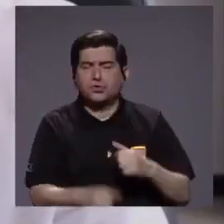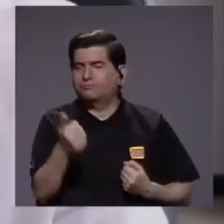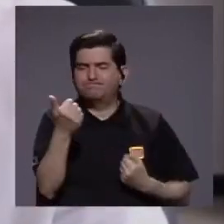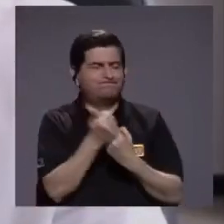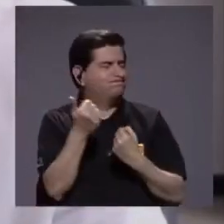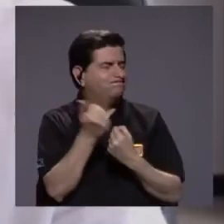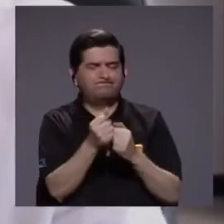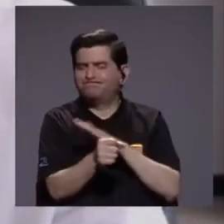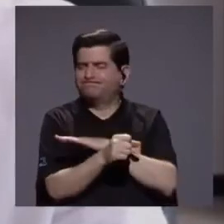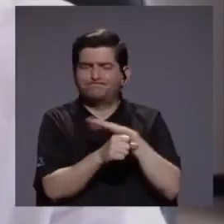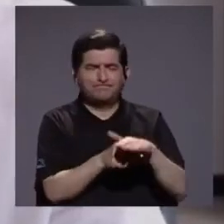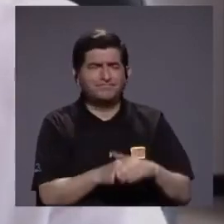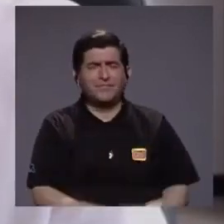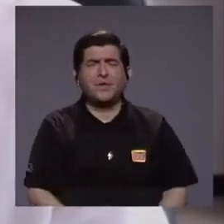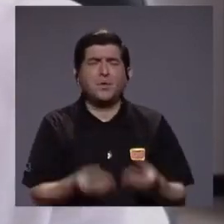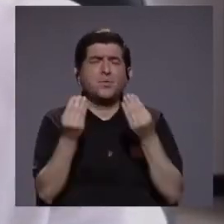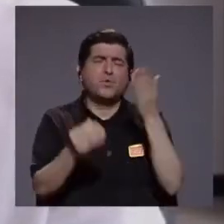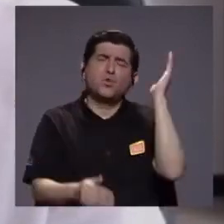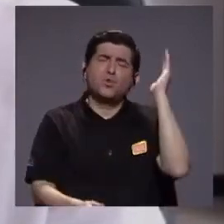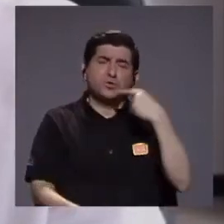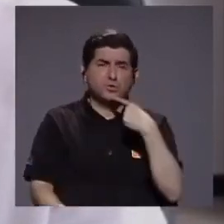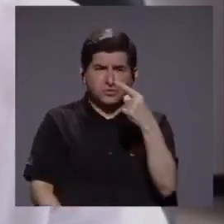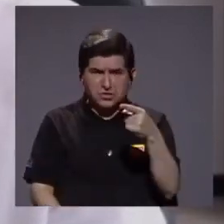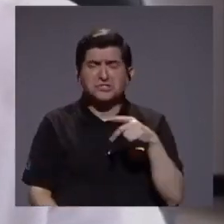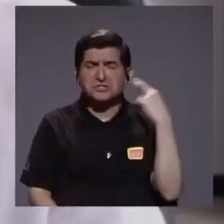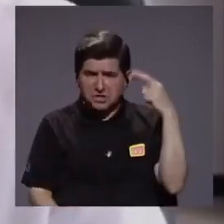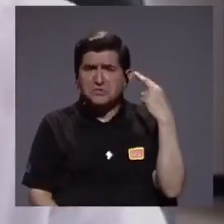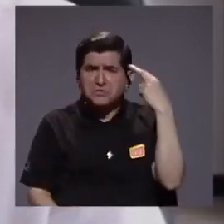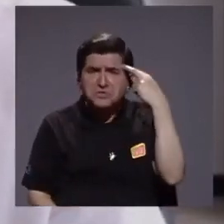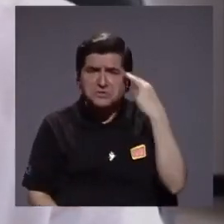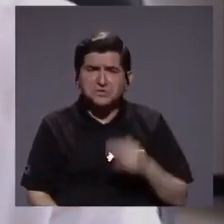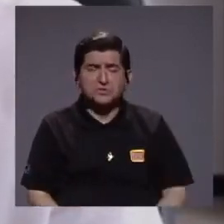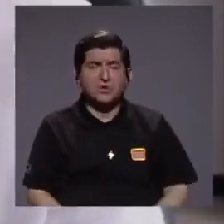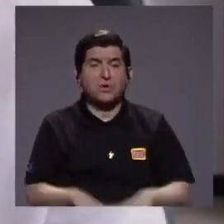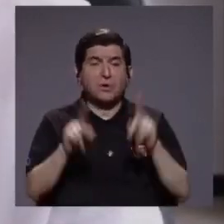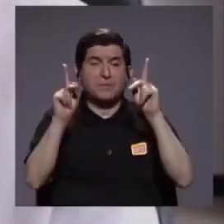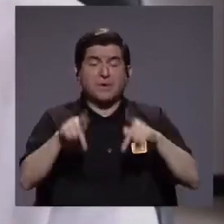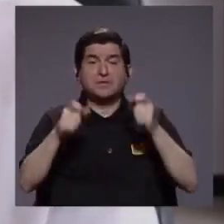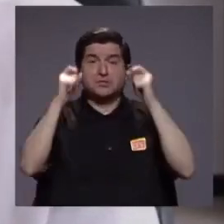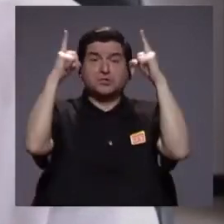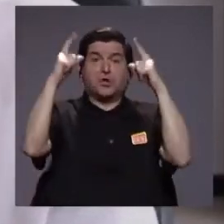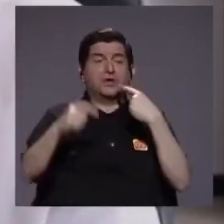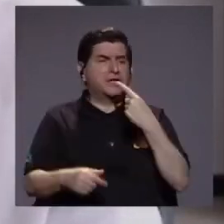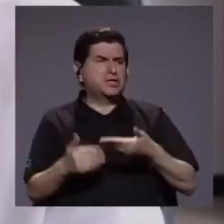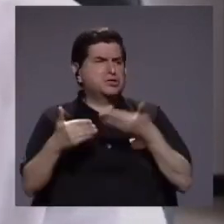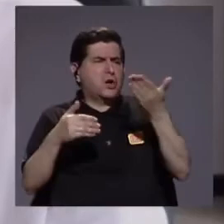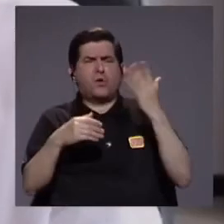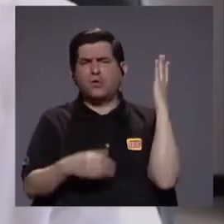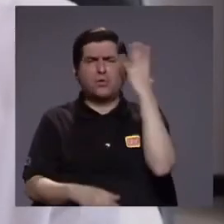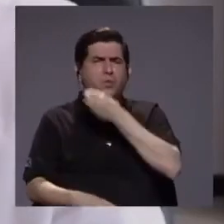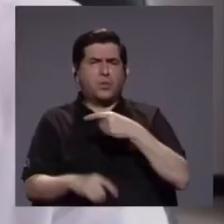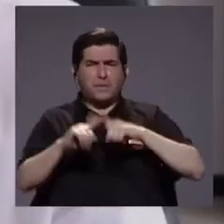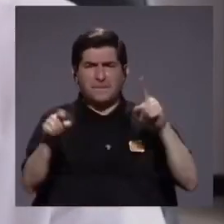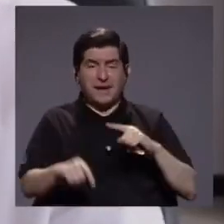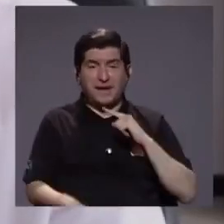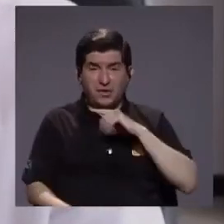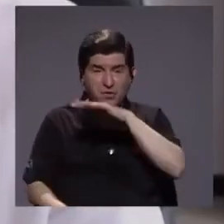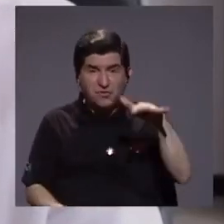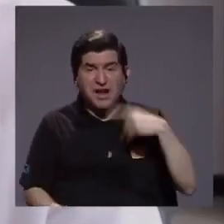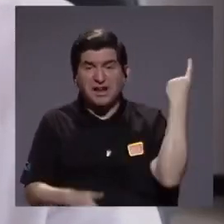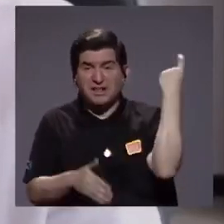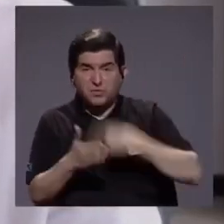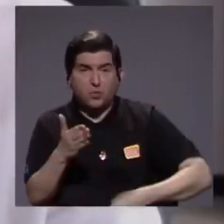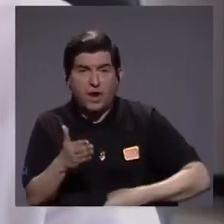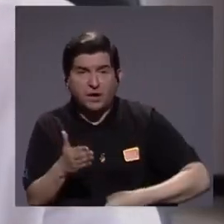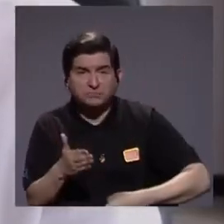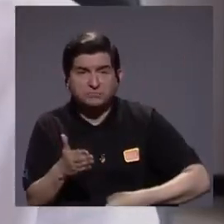apoyo suficiente. Hay mucho discurso, usted tiene toda la razón, hasta que la gente se asombra, a veces cuando le dicen maravillas, pero la realidad es dura, la